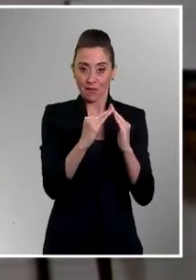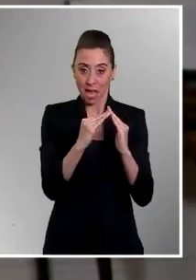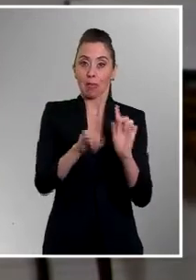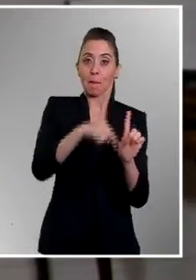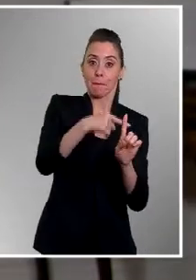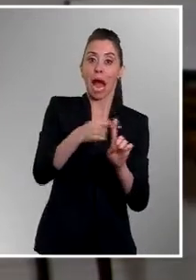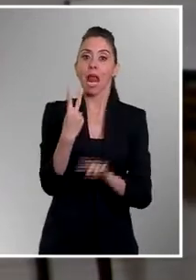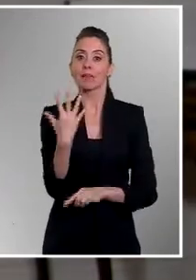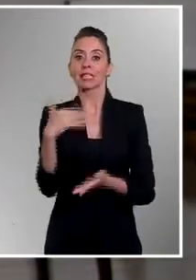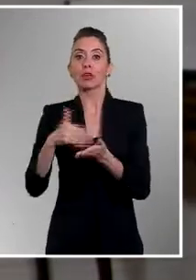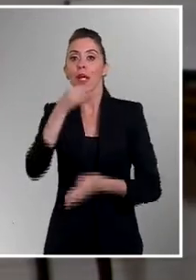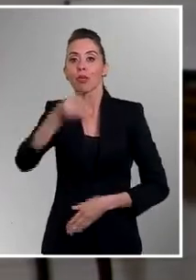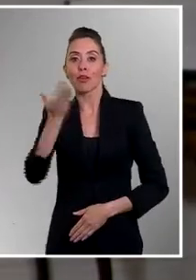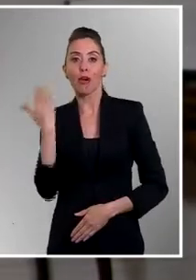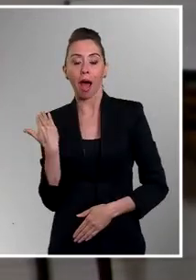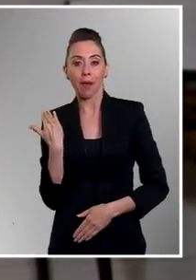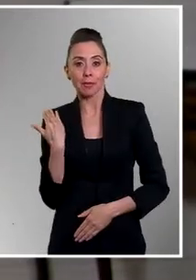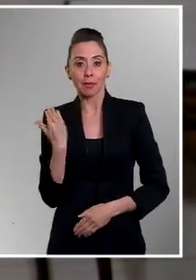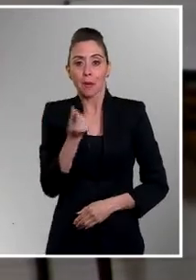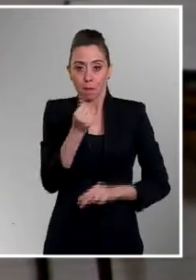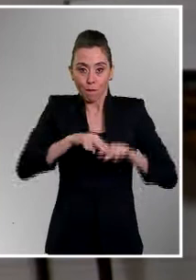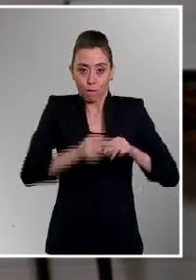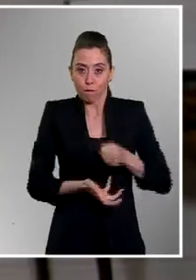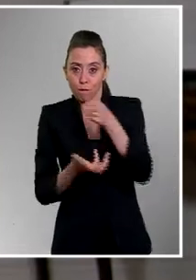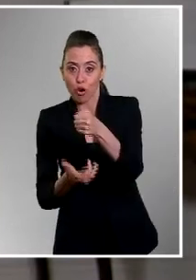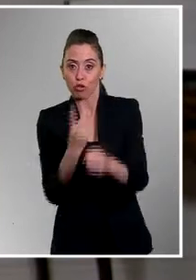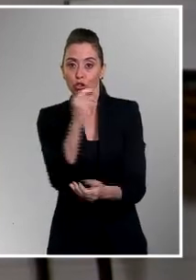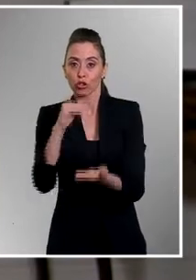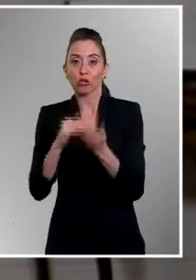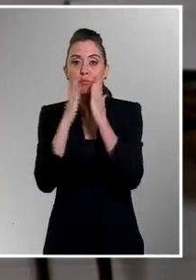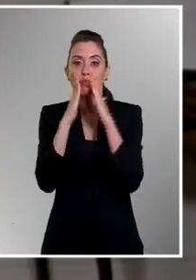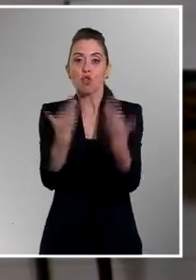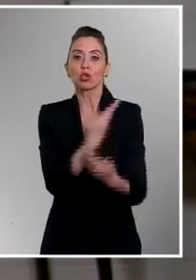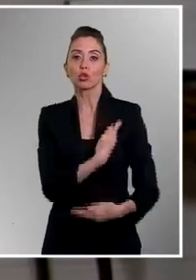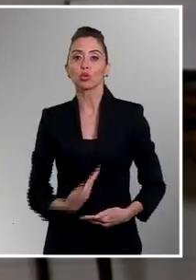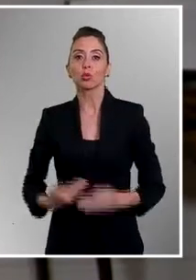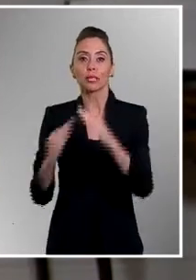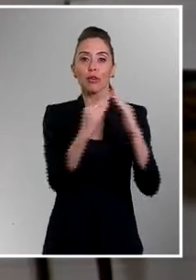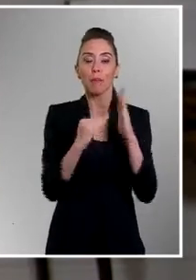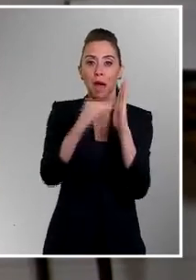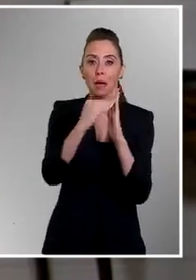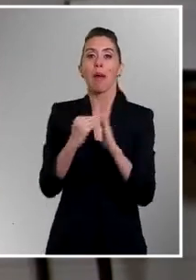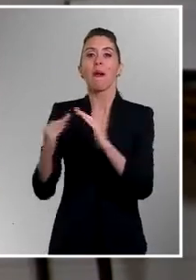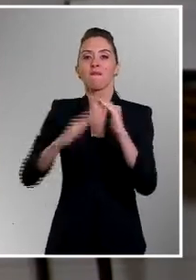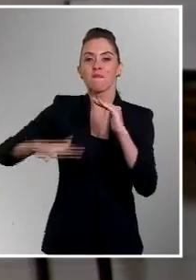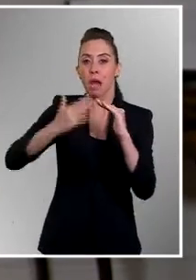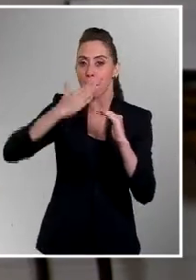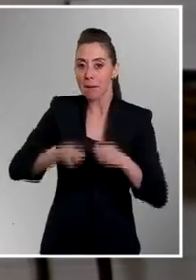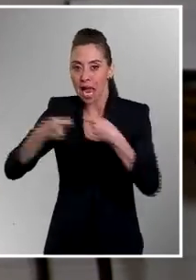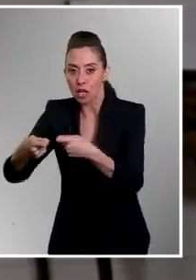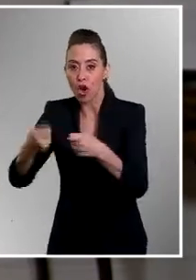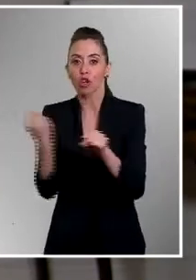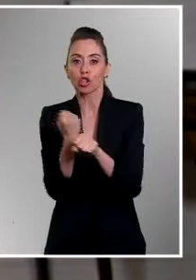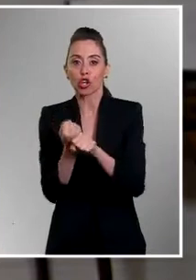ya anunciadas además inyectaremos recursos para 200 mil subsidios habitacionales mejoramientos de barrios construcción de